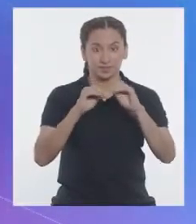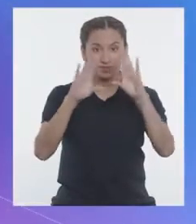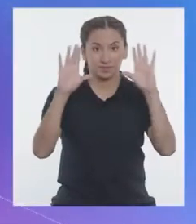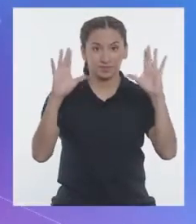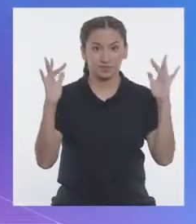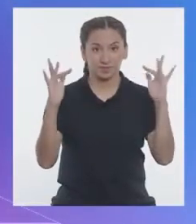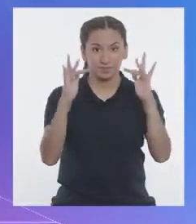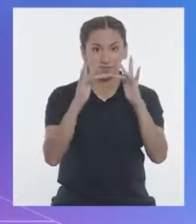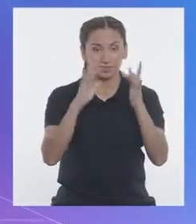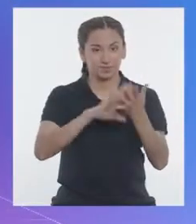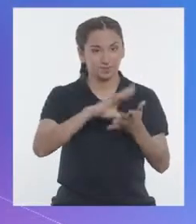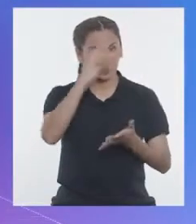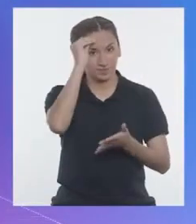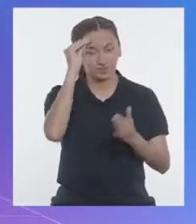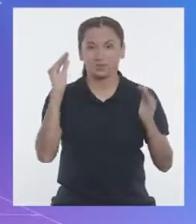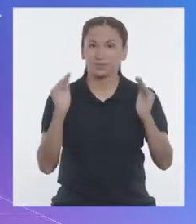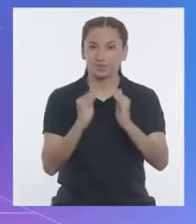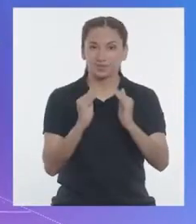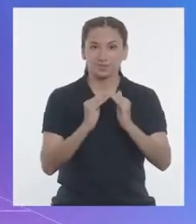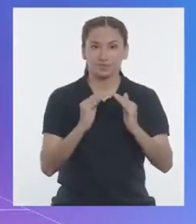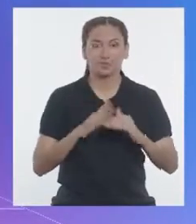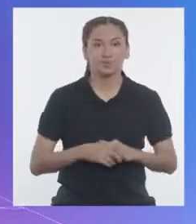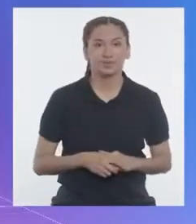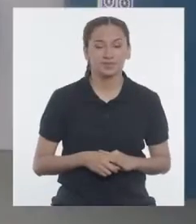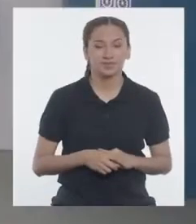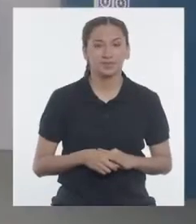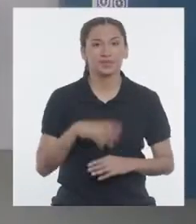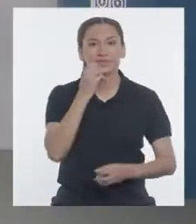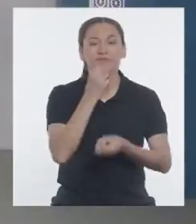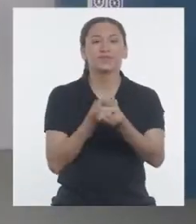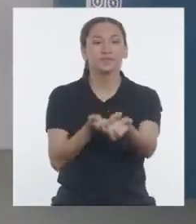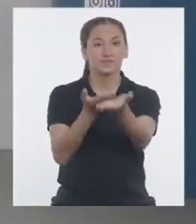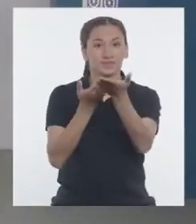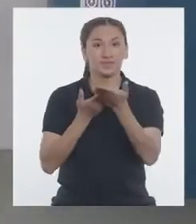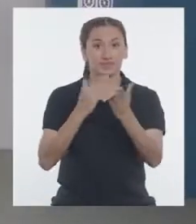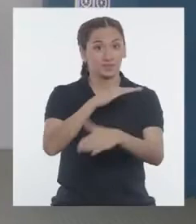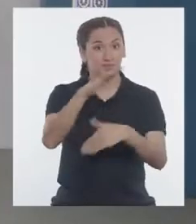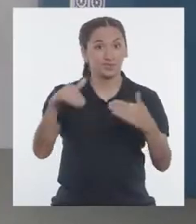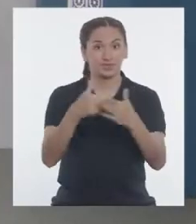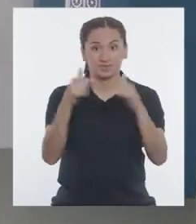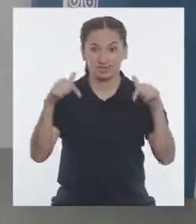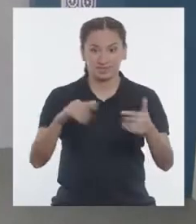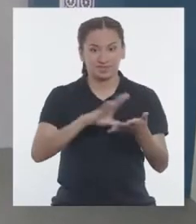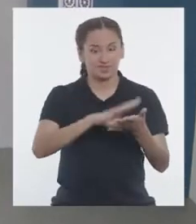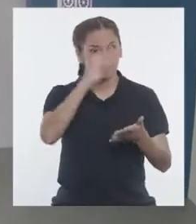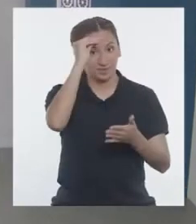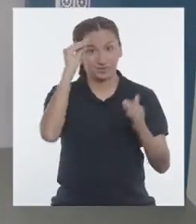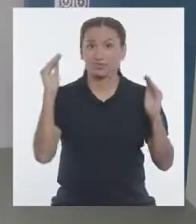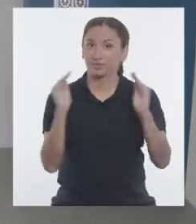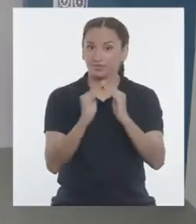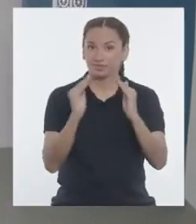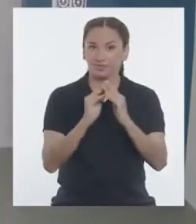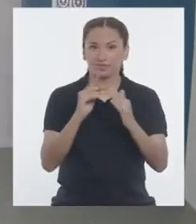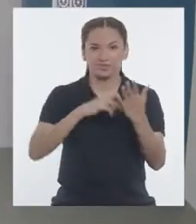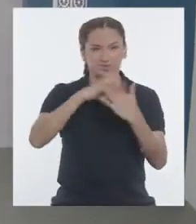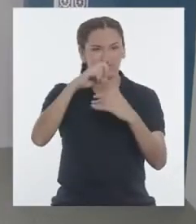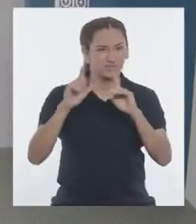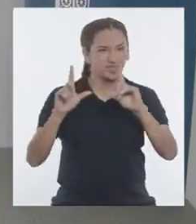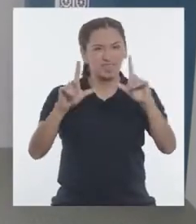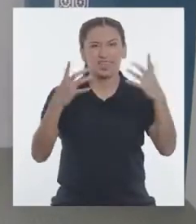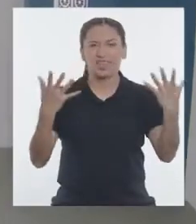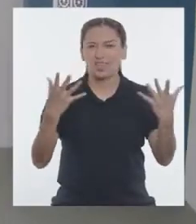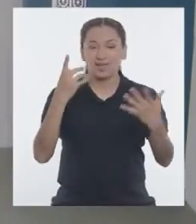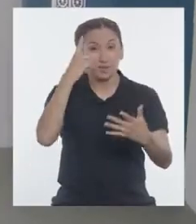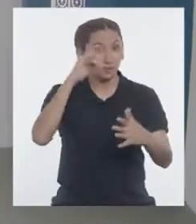Iniciando. Conexión Aprendo en Casa. Bienvenidas y bienvenidos a Aprendo en Casa. Un